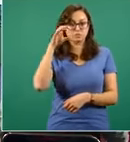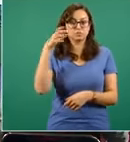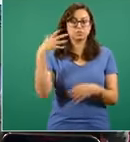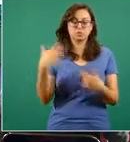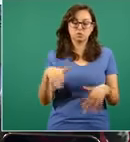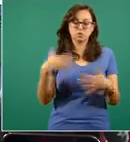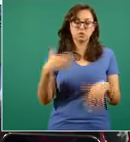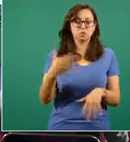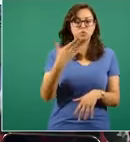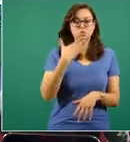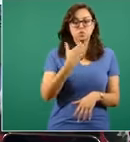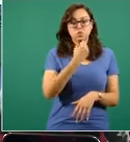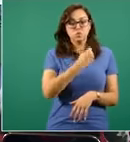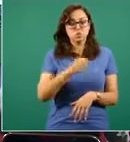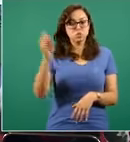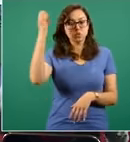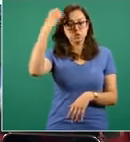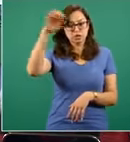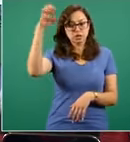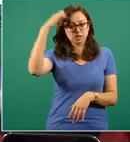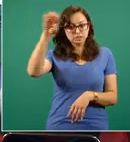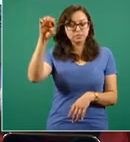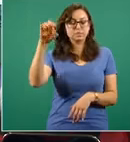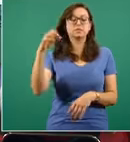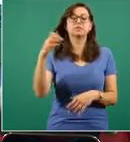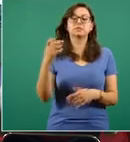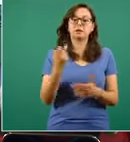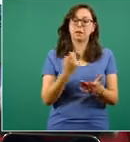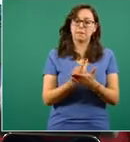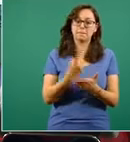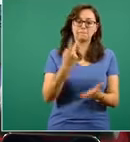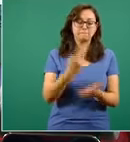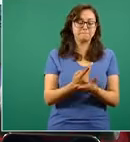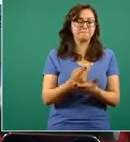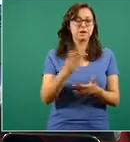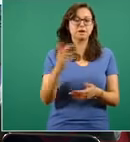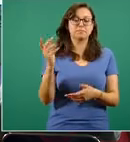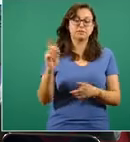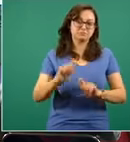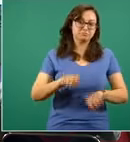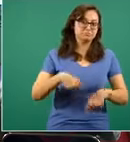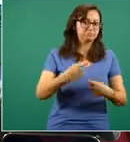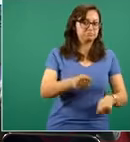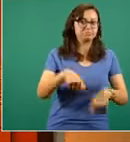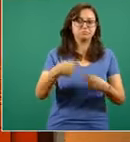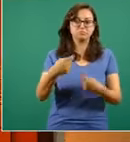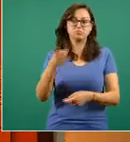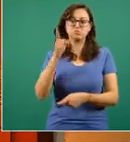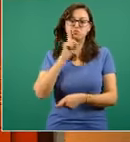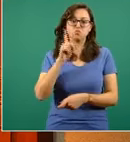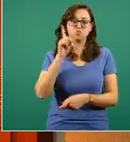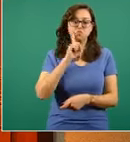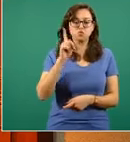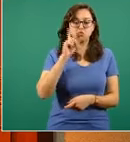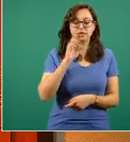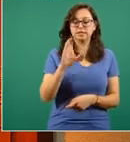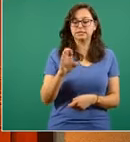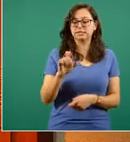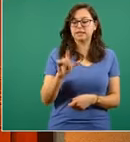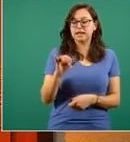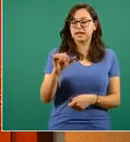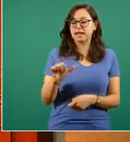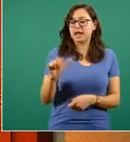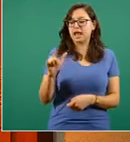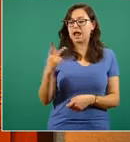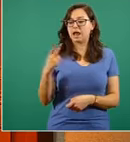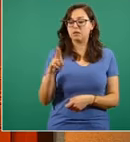mucha experiencia, ganadora de varios premios a nivel de la ciencia, que es la doctora Celia Alpuche Aranda. Ella actualmente es la